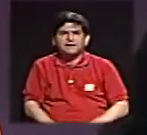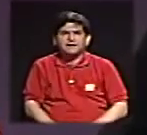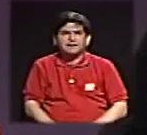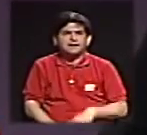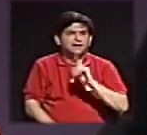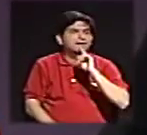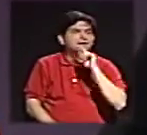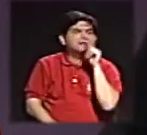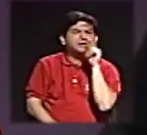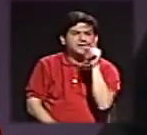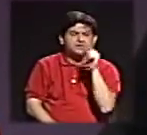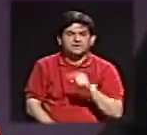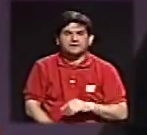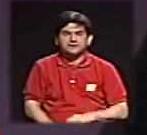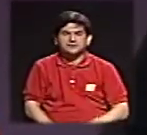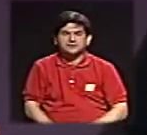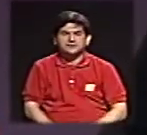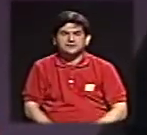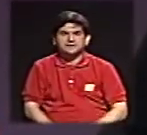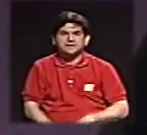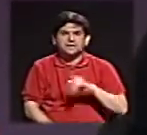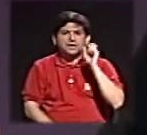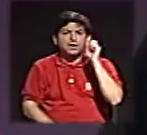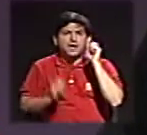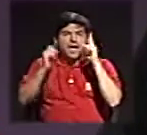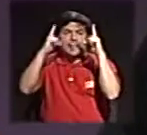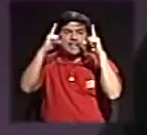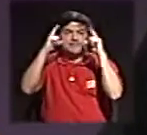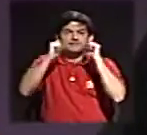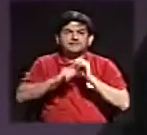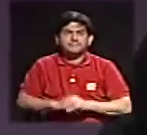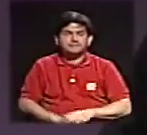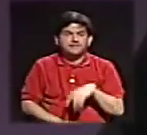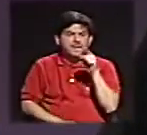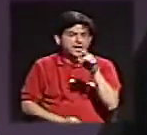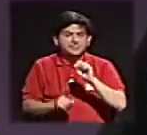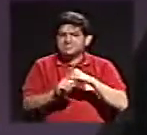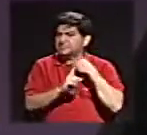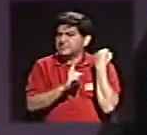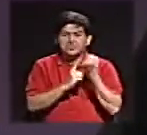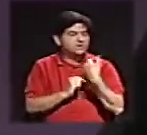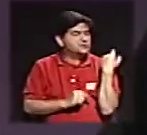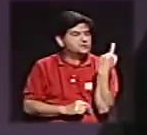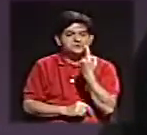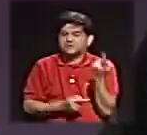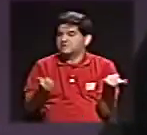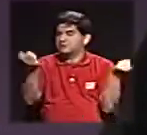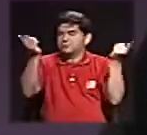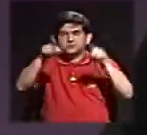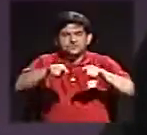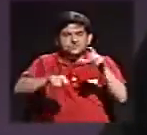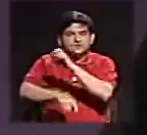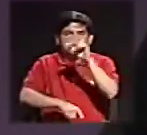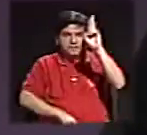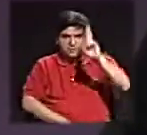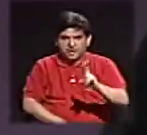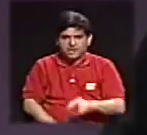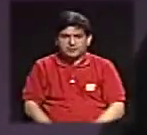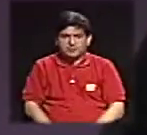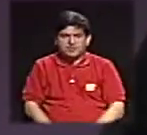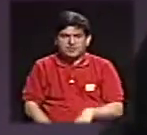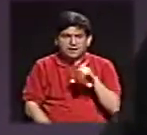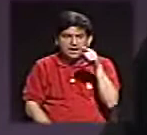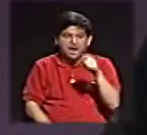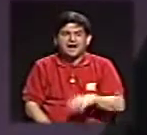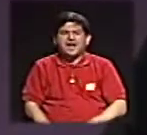nos está diciendo una alerta. Estas no son las únicas situaciones que están ocurriendo en Costa Rica, donde se